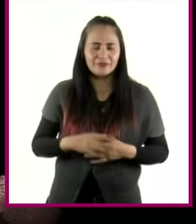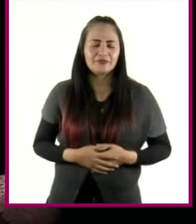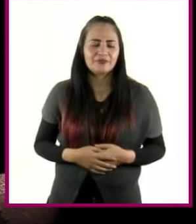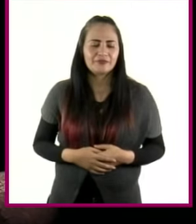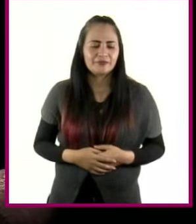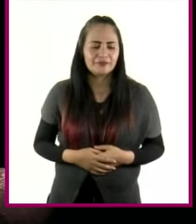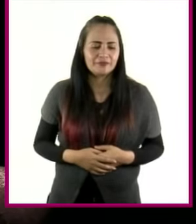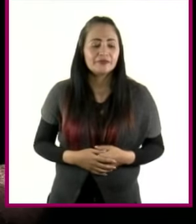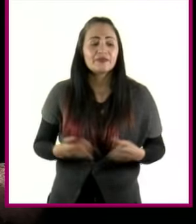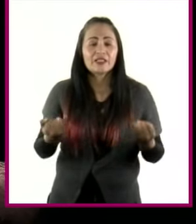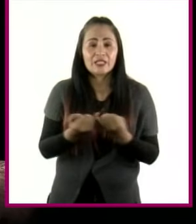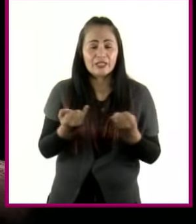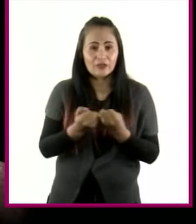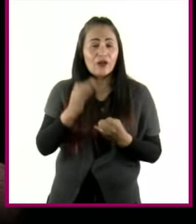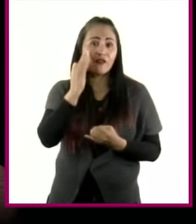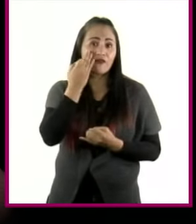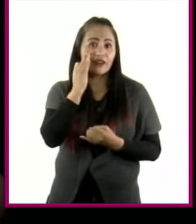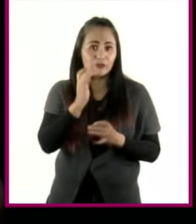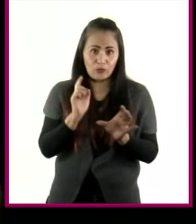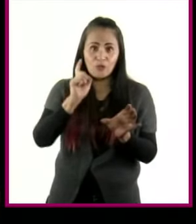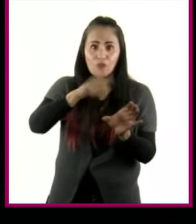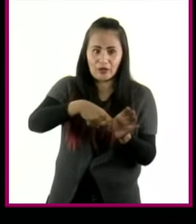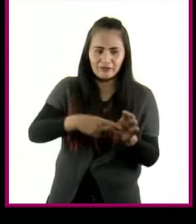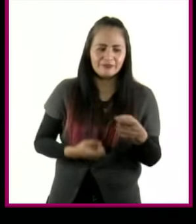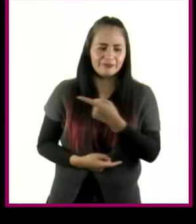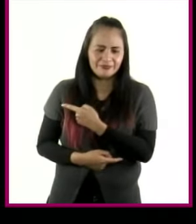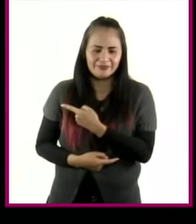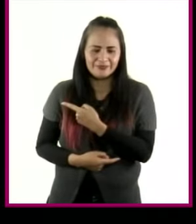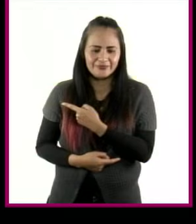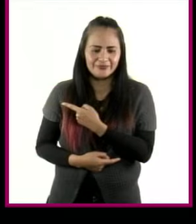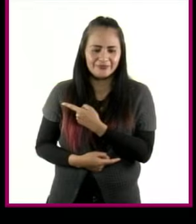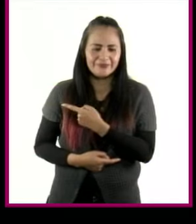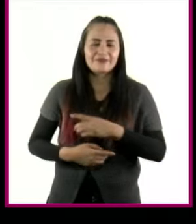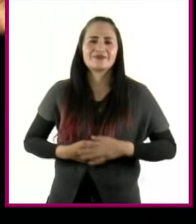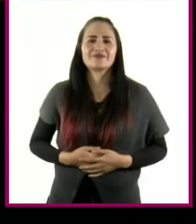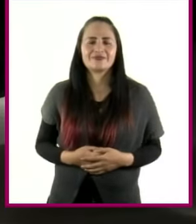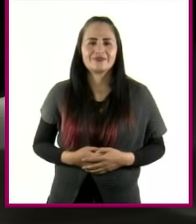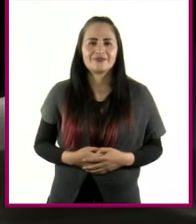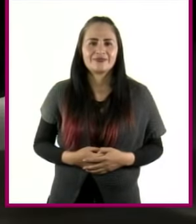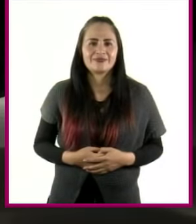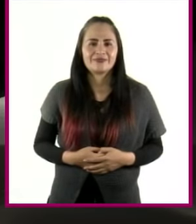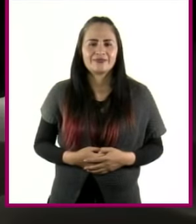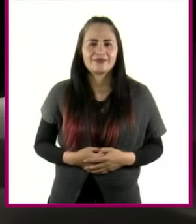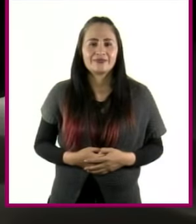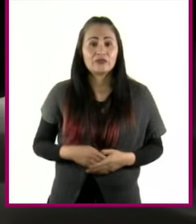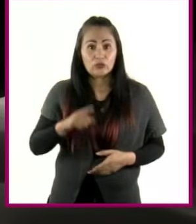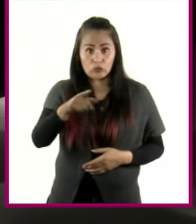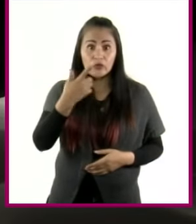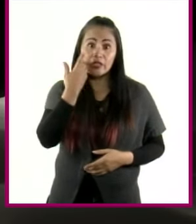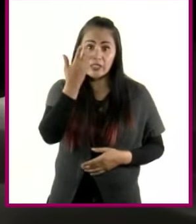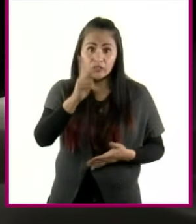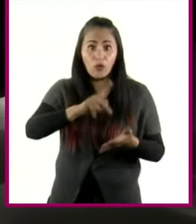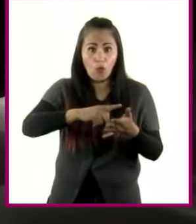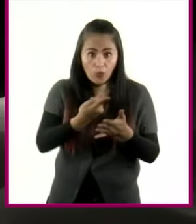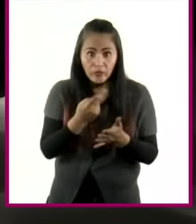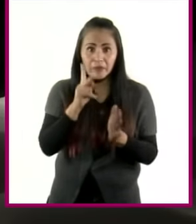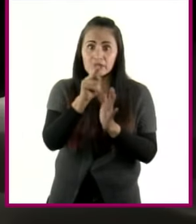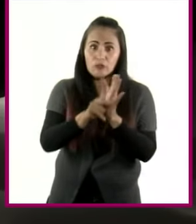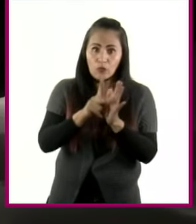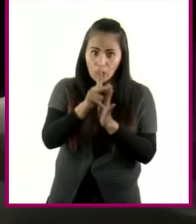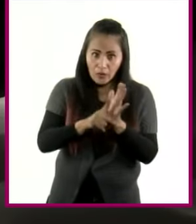jovenesencasa.cep.gov.mx y únete a nuestra comunidad de Facebook buscando Jóvenes en Casa. Si quieres ver algún programa